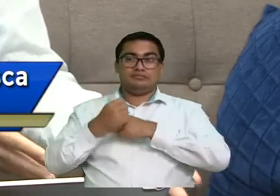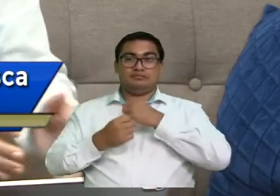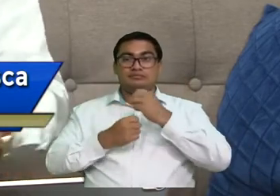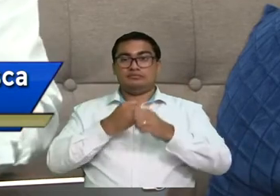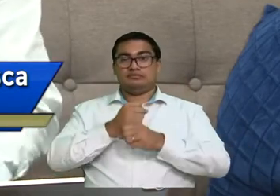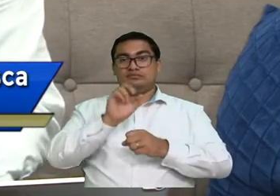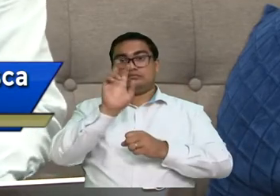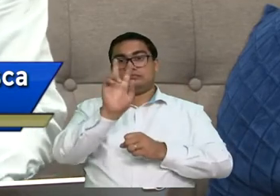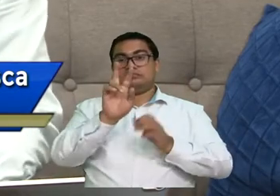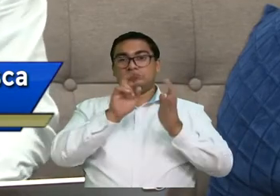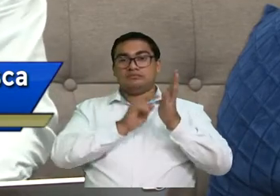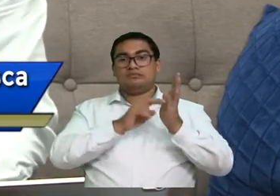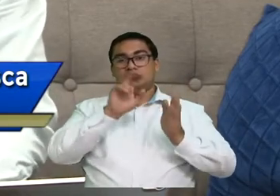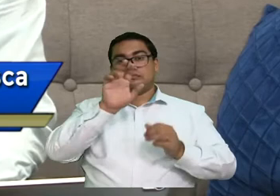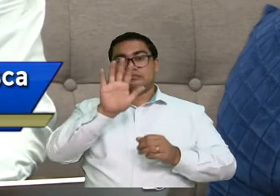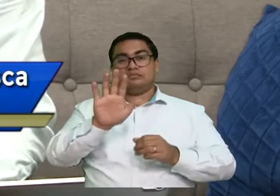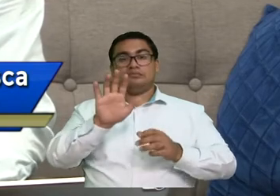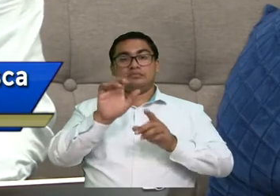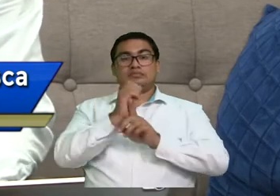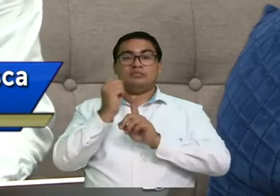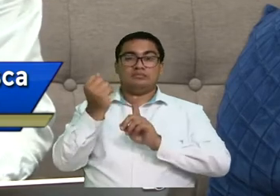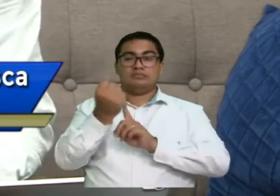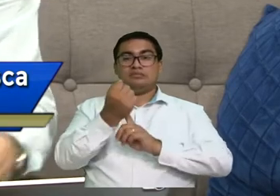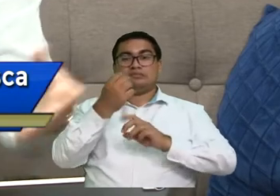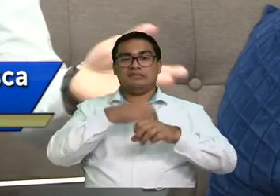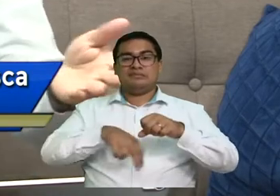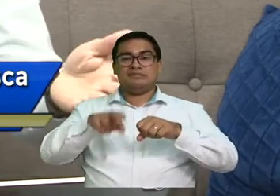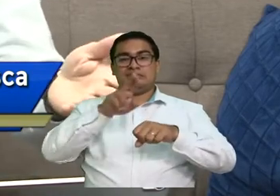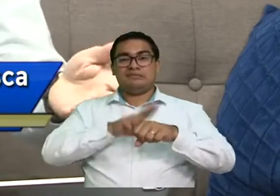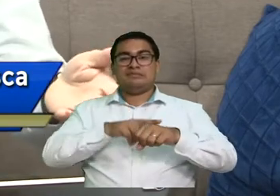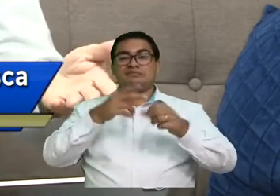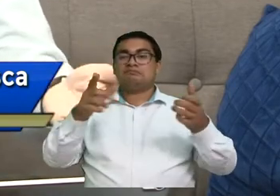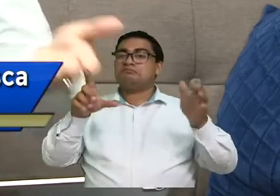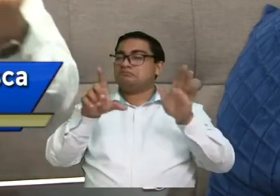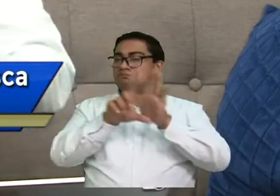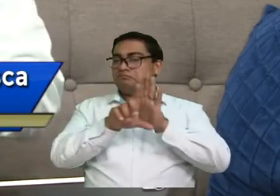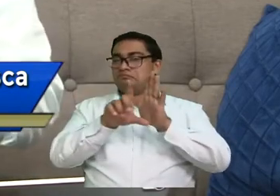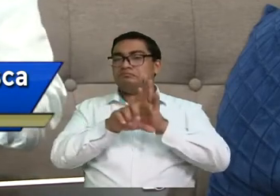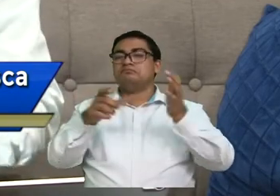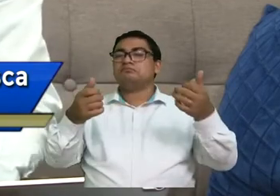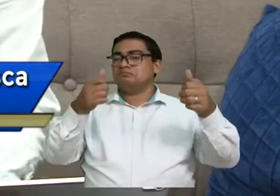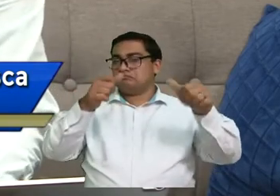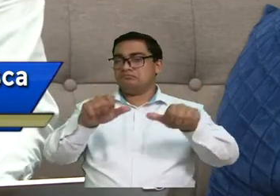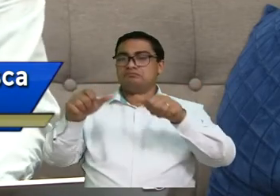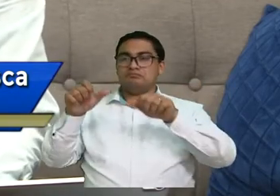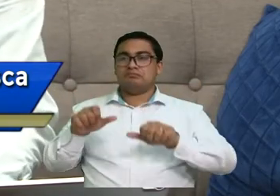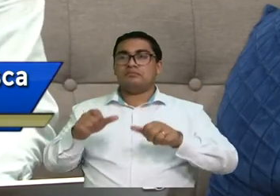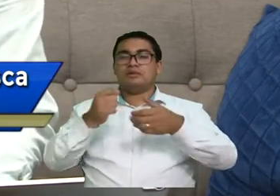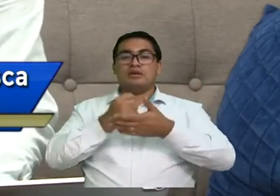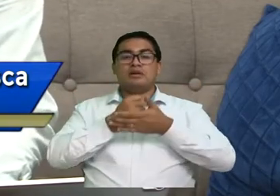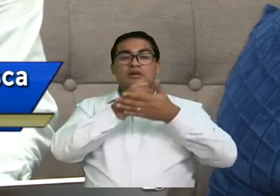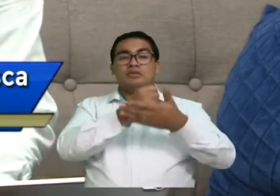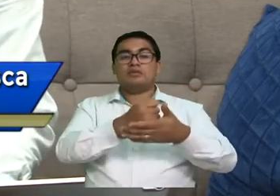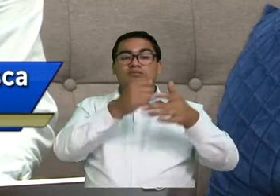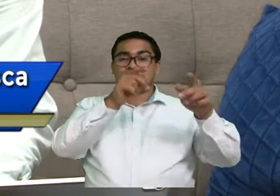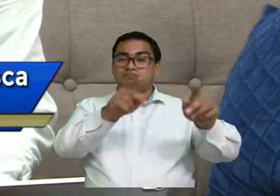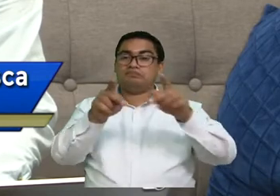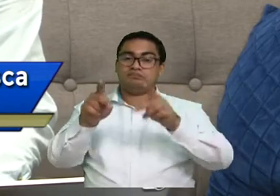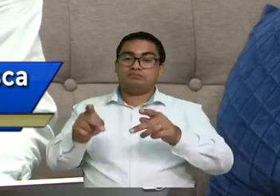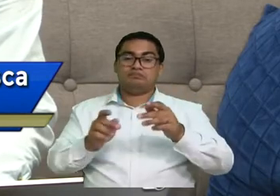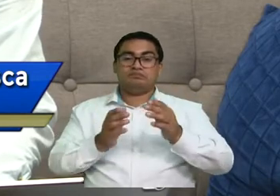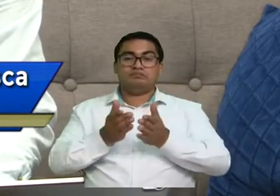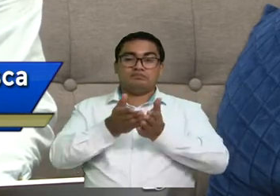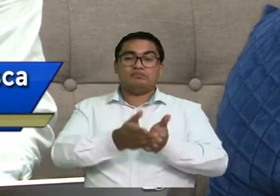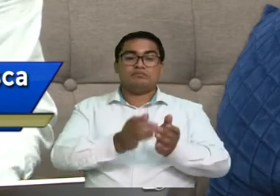Asamblea Nacional fue aprobada la ley que beneficiaba a los pescadores donde se